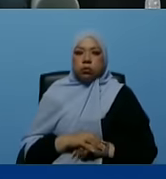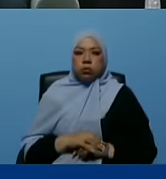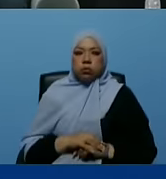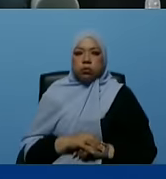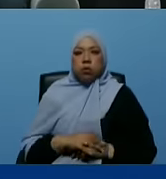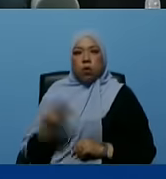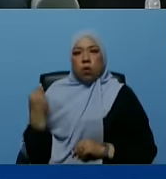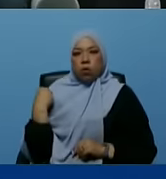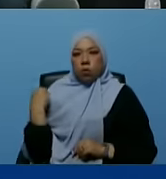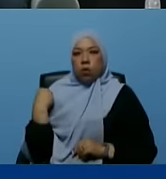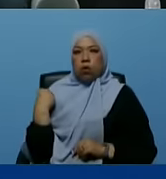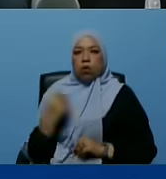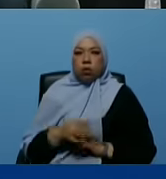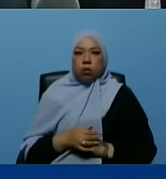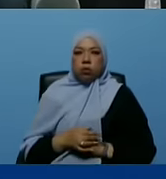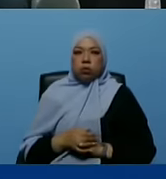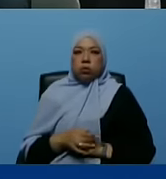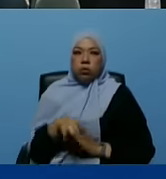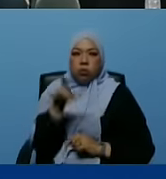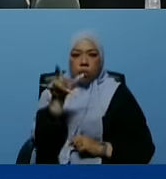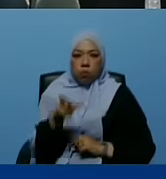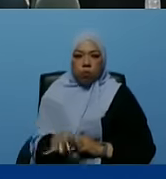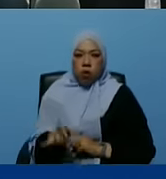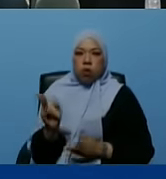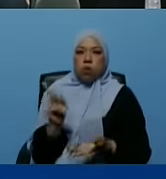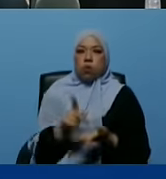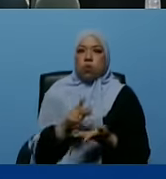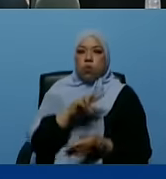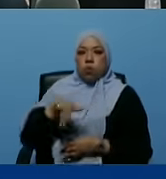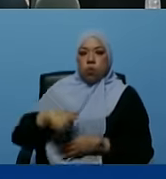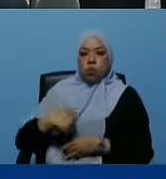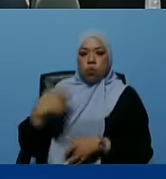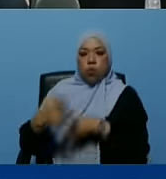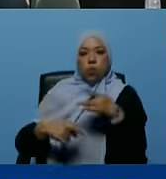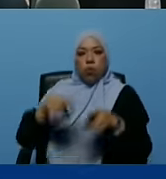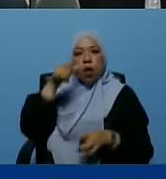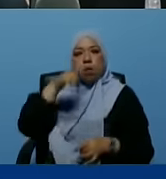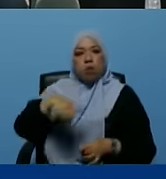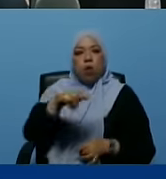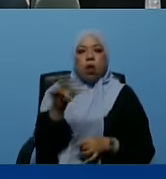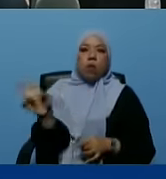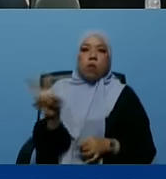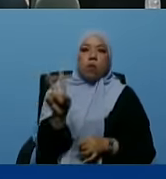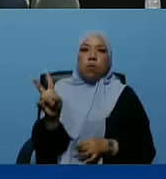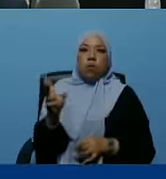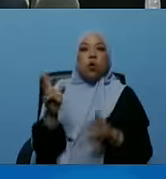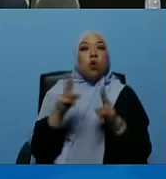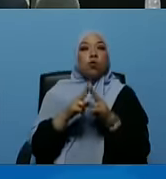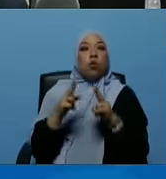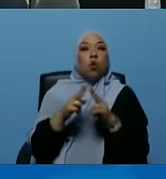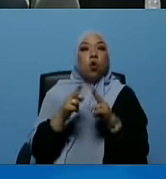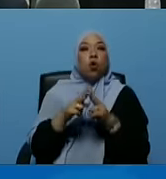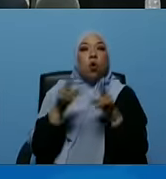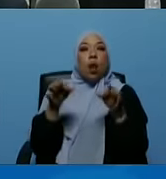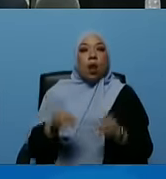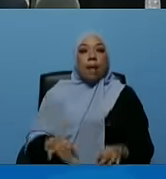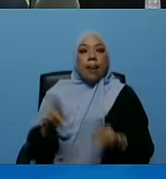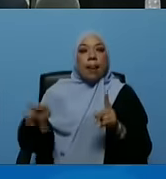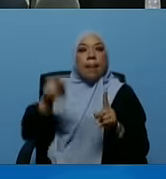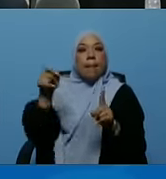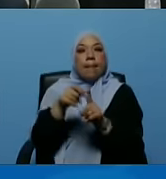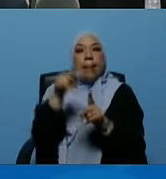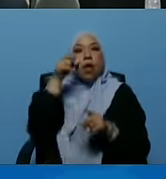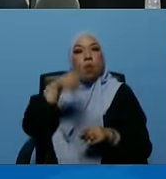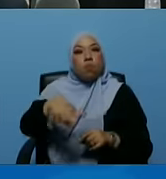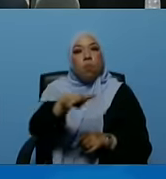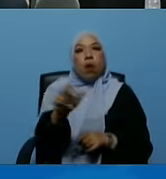le digo a Lele Pons, no subestimes al pueblo de Venezuela. Tú no conoces la fuerza espiritual del